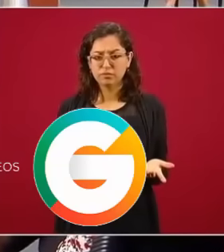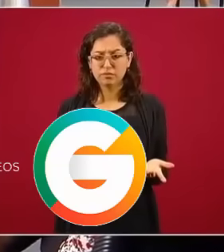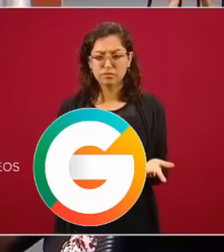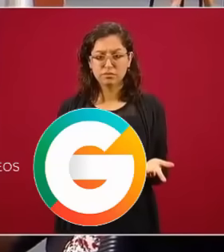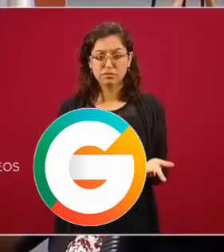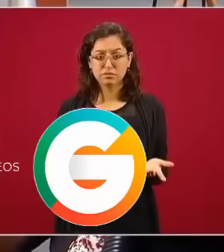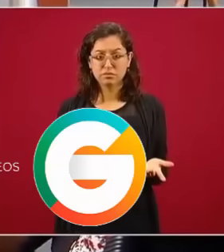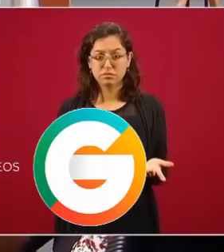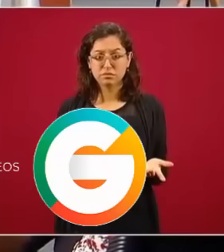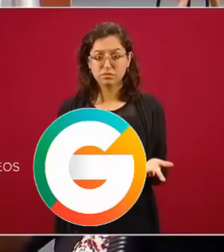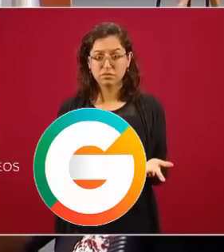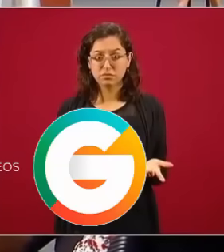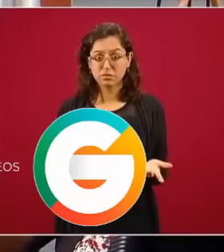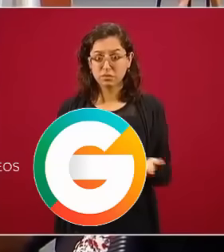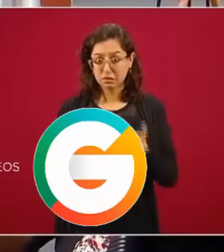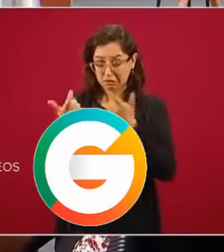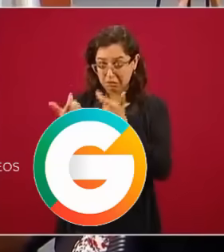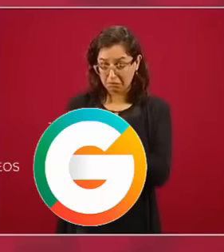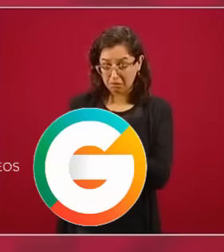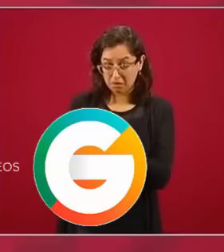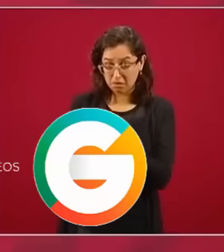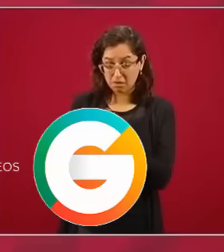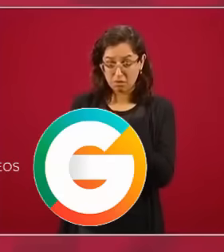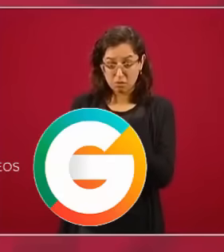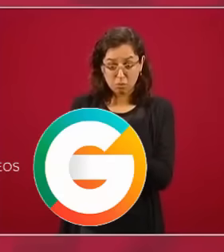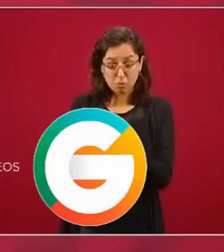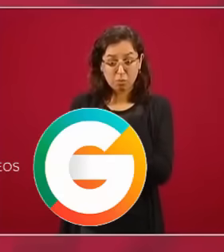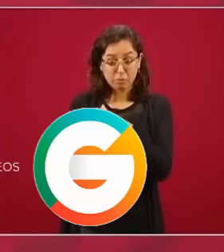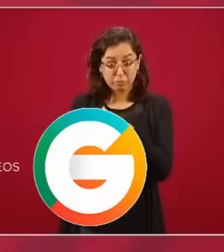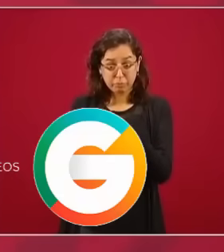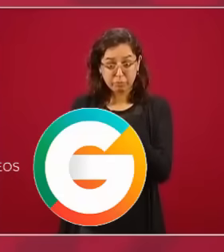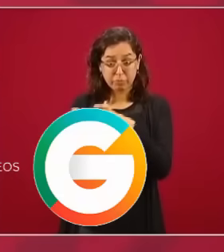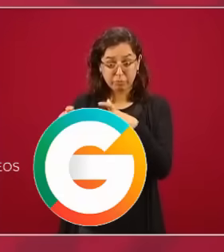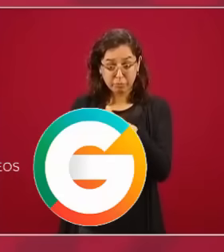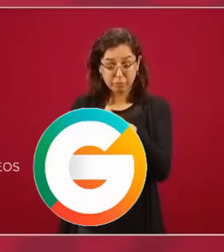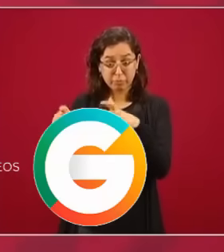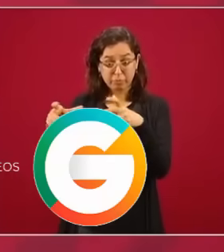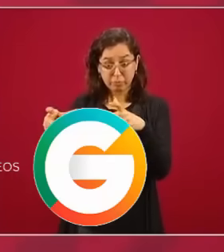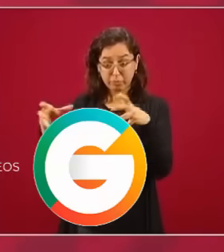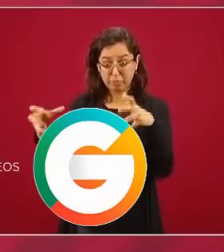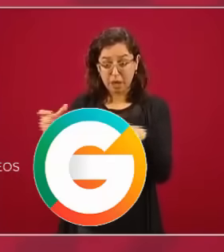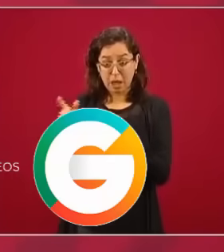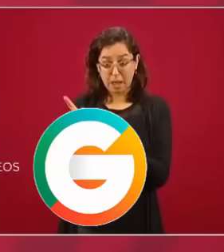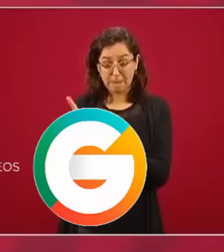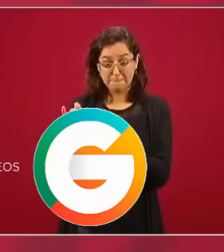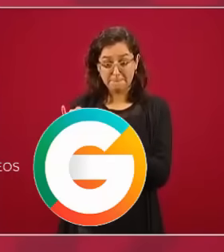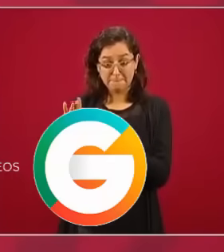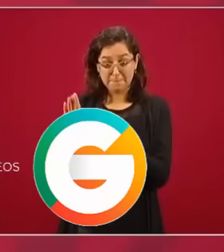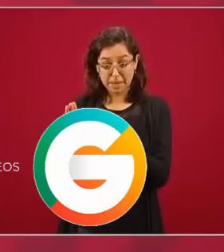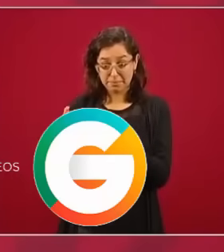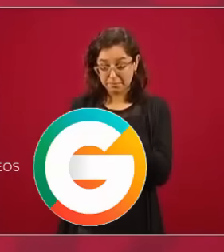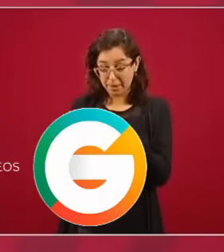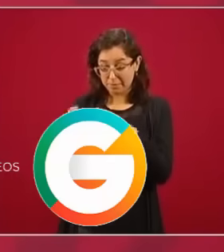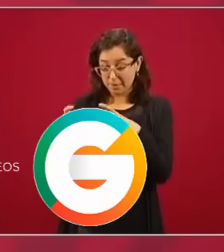¿vamos a seguir midiendo nada más el Producto Interno Bruto?